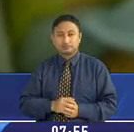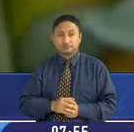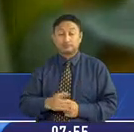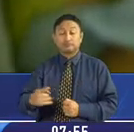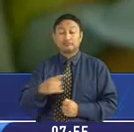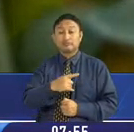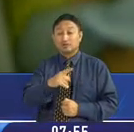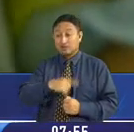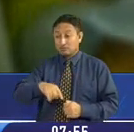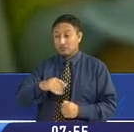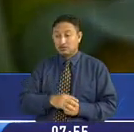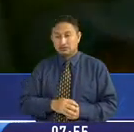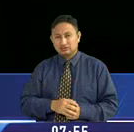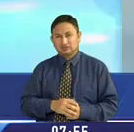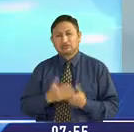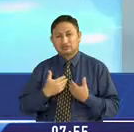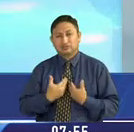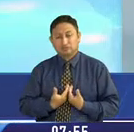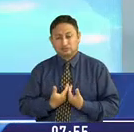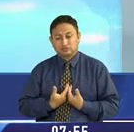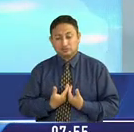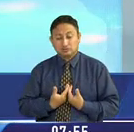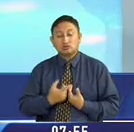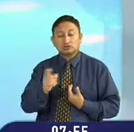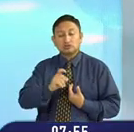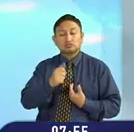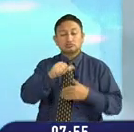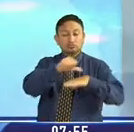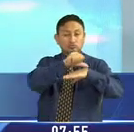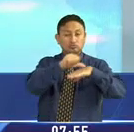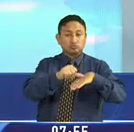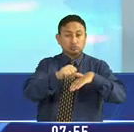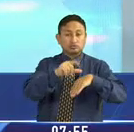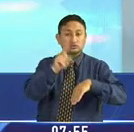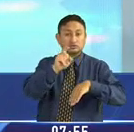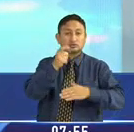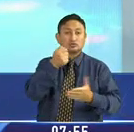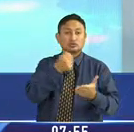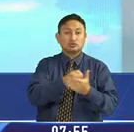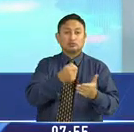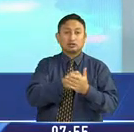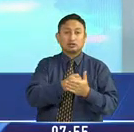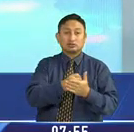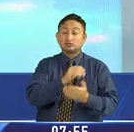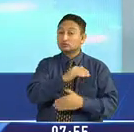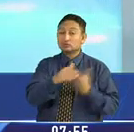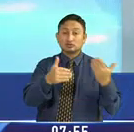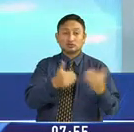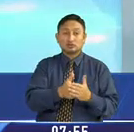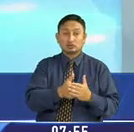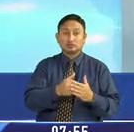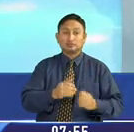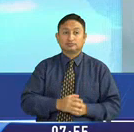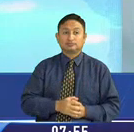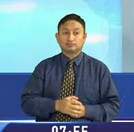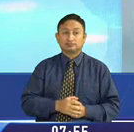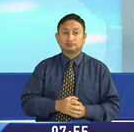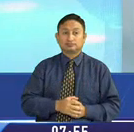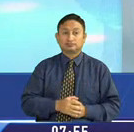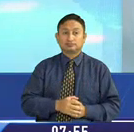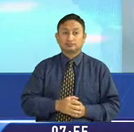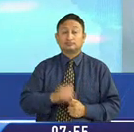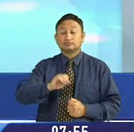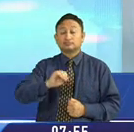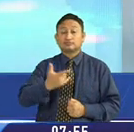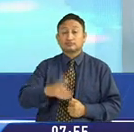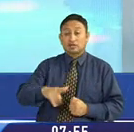una carga para su familia. Para las cirugías igual debemos comprar los insumos. Y lo de